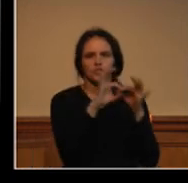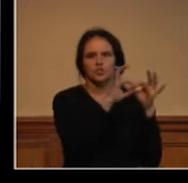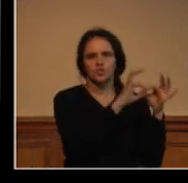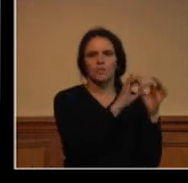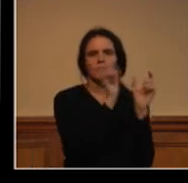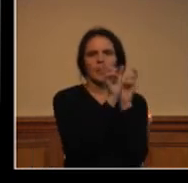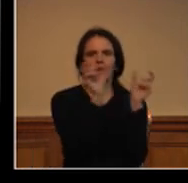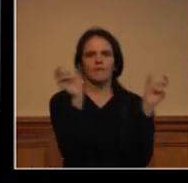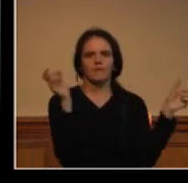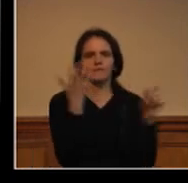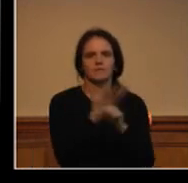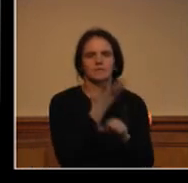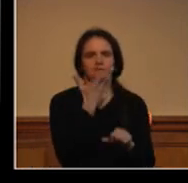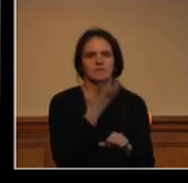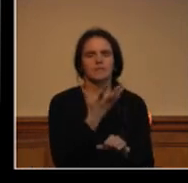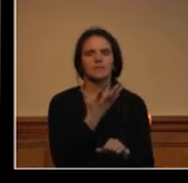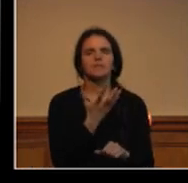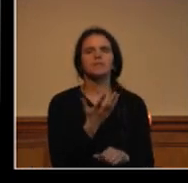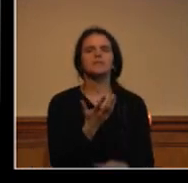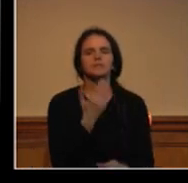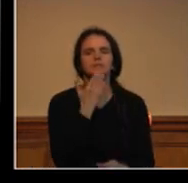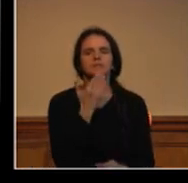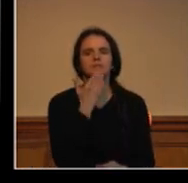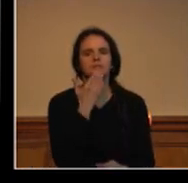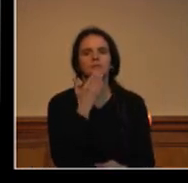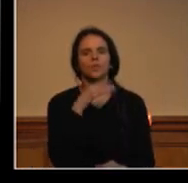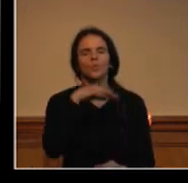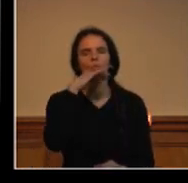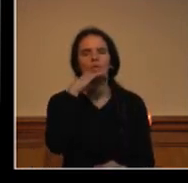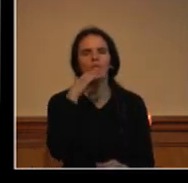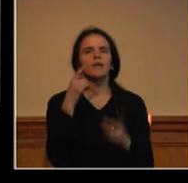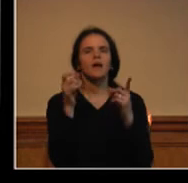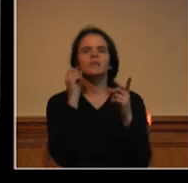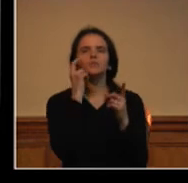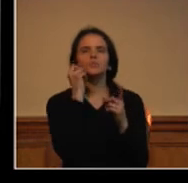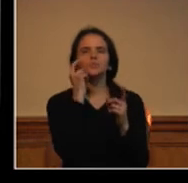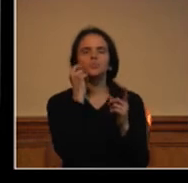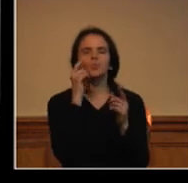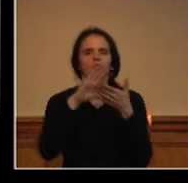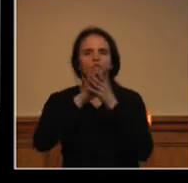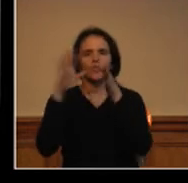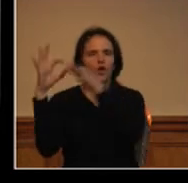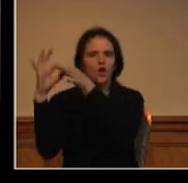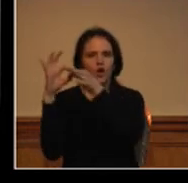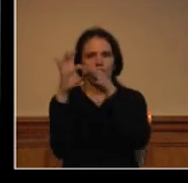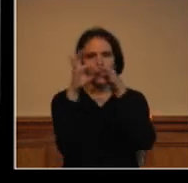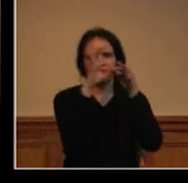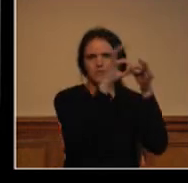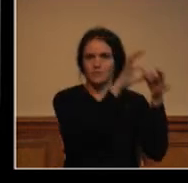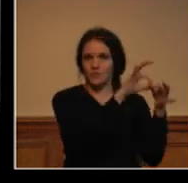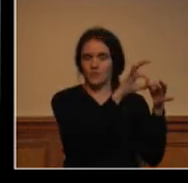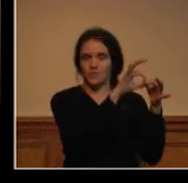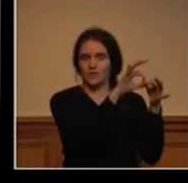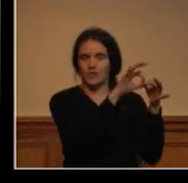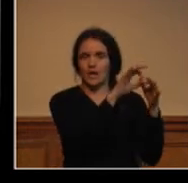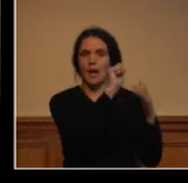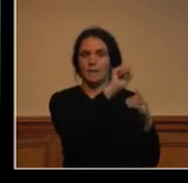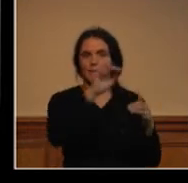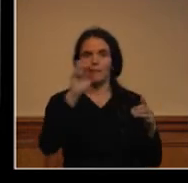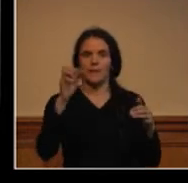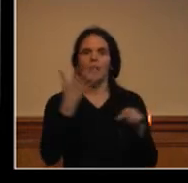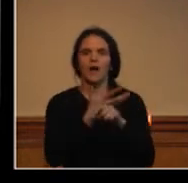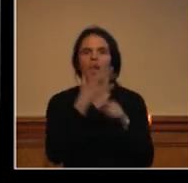las palabras unidas por la sección azul, que nos indica que es toda una oración. La aplicación lo está reconociendo como una